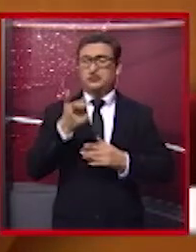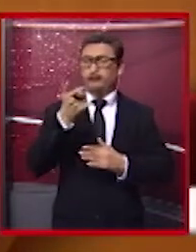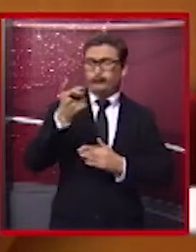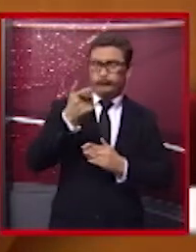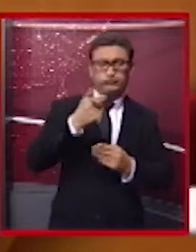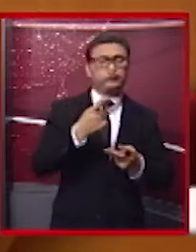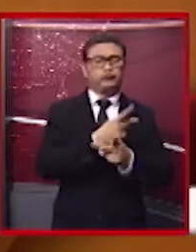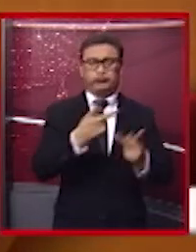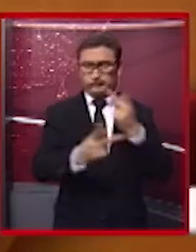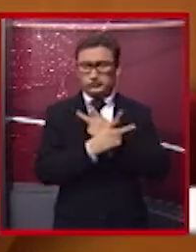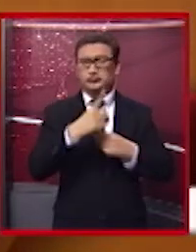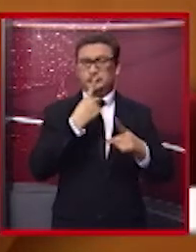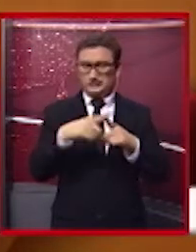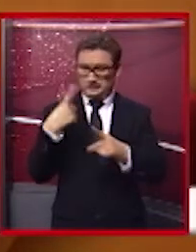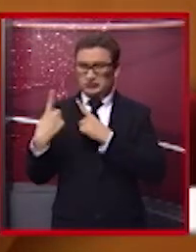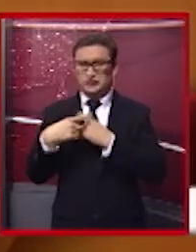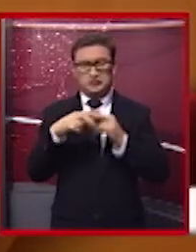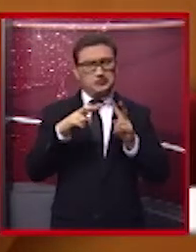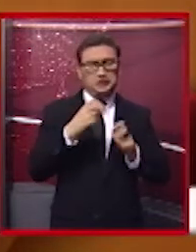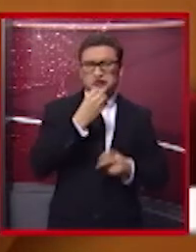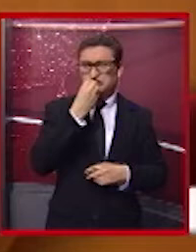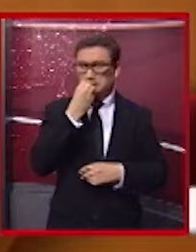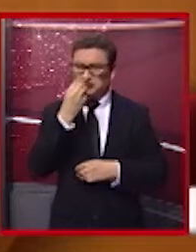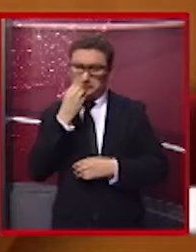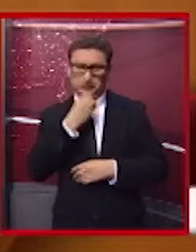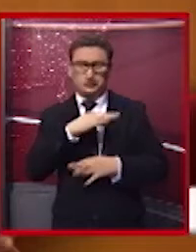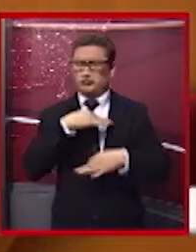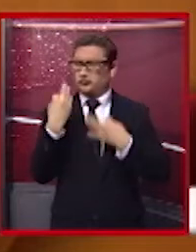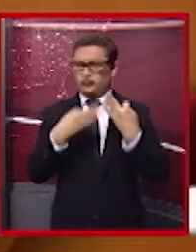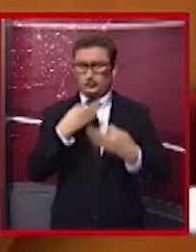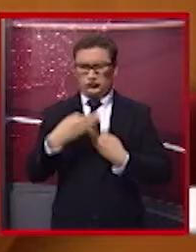diversos productos alimenticios de consumo general.